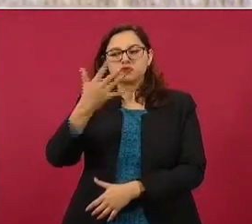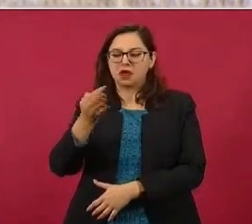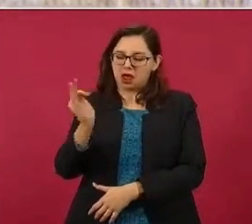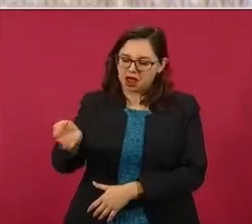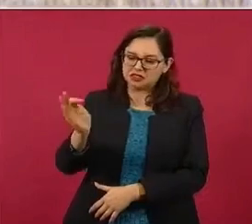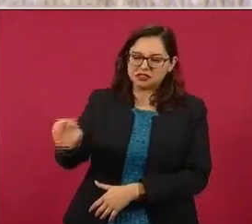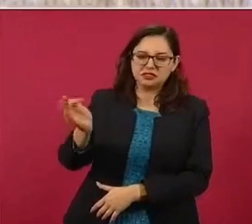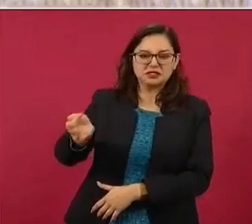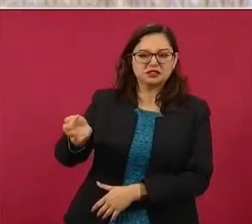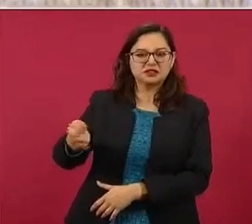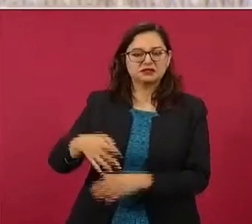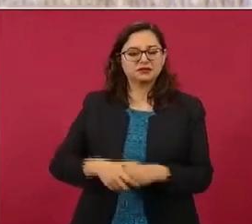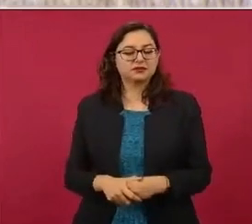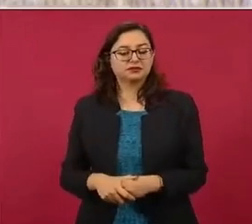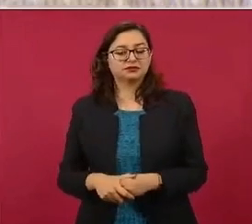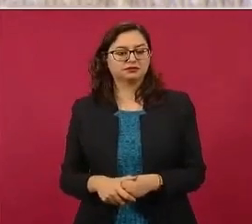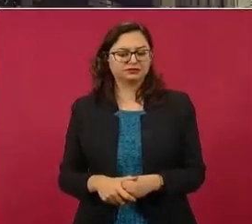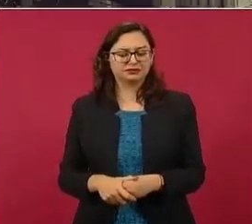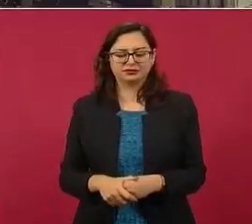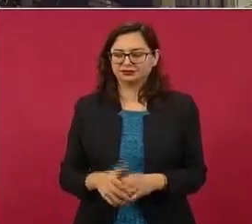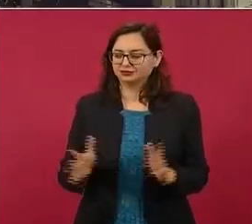que en vez de estar